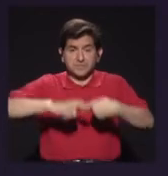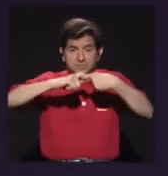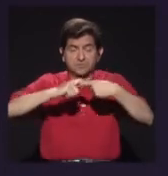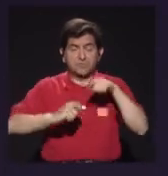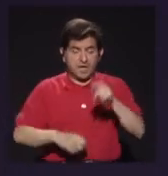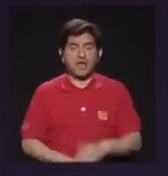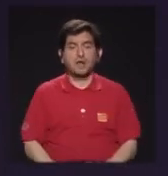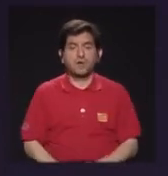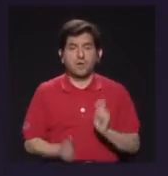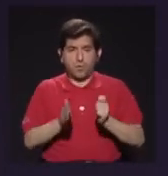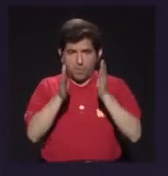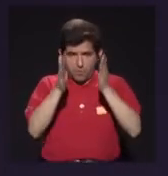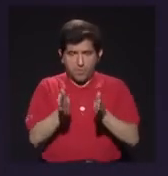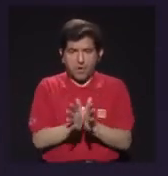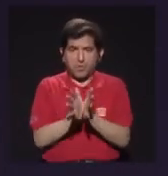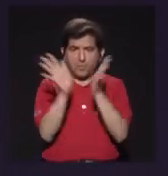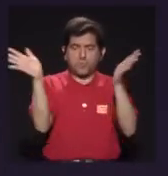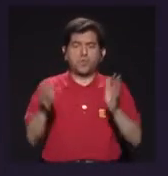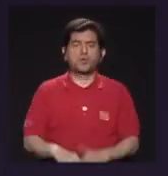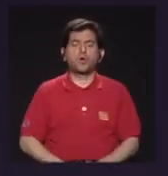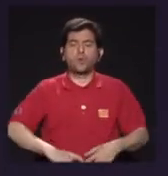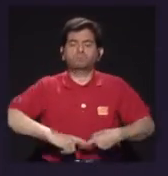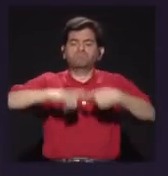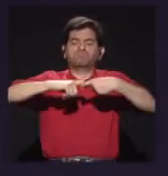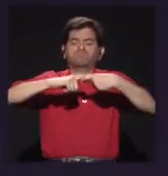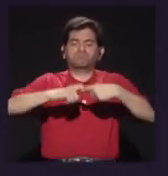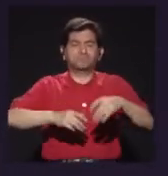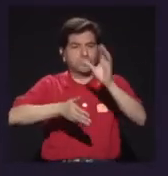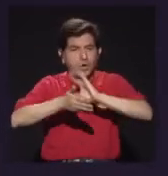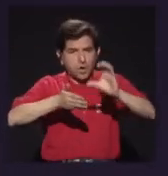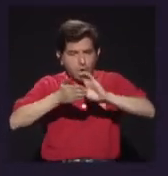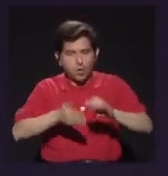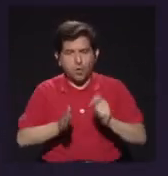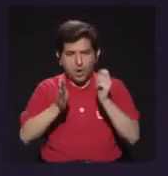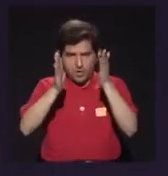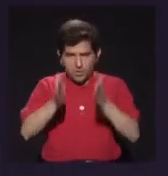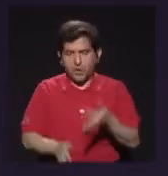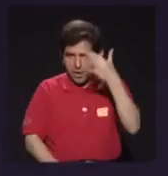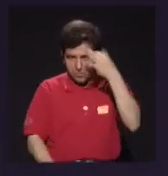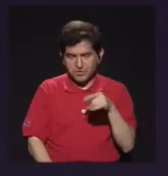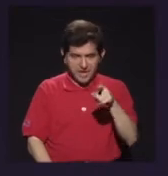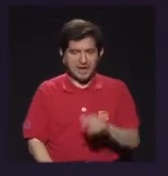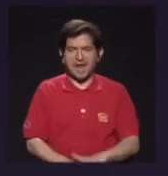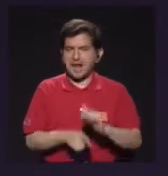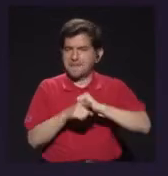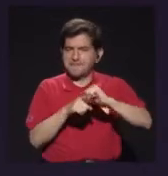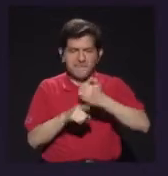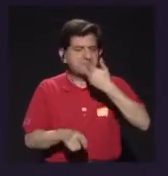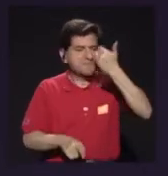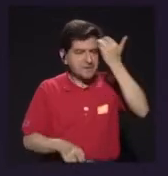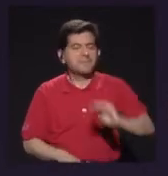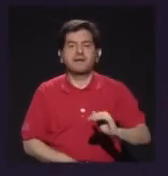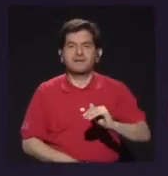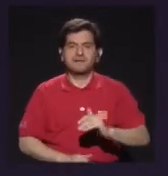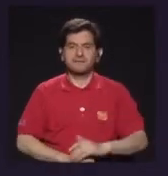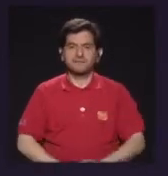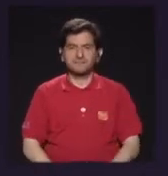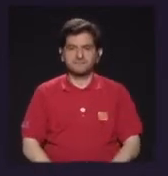licencia de notario como notario público por lo que el colegio da dos abogados consideró era un mal ejercicio de su profesión